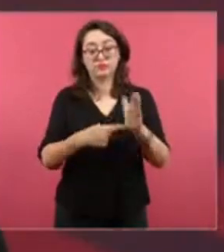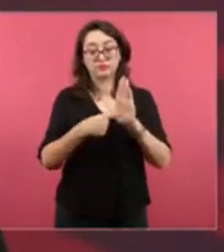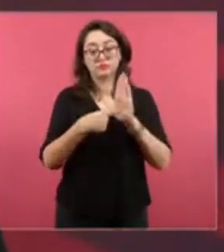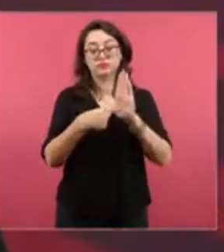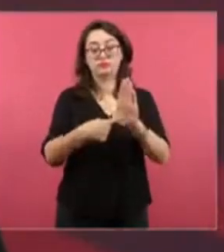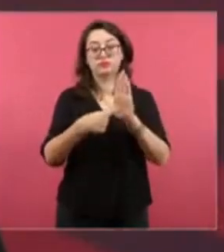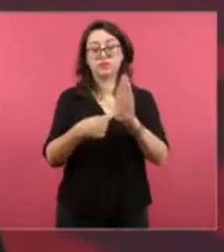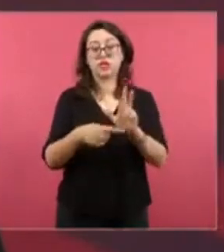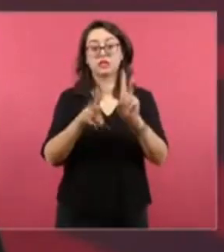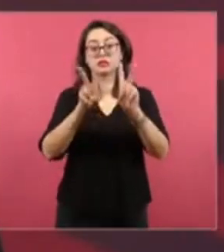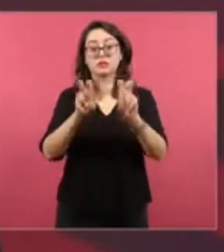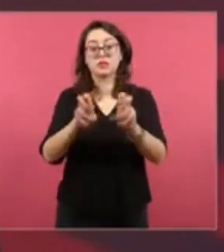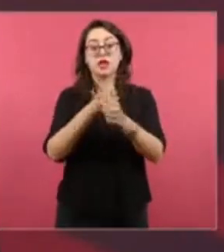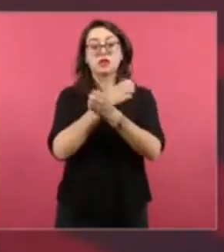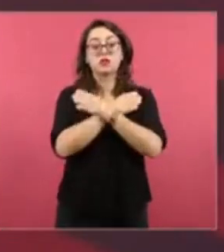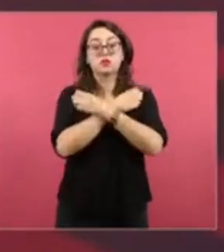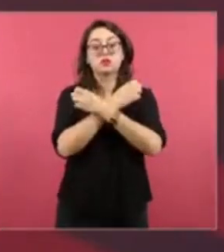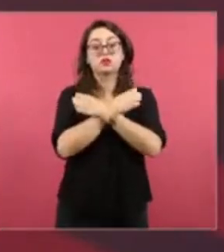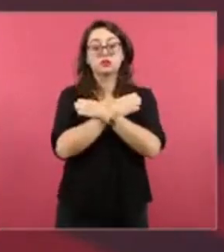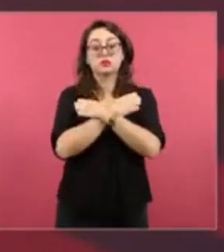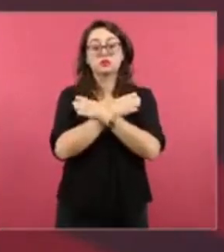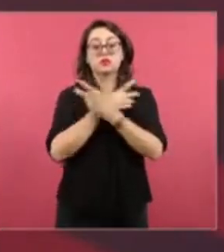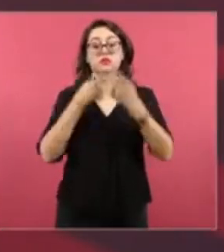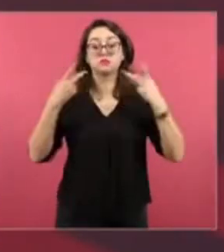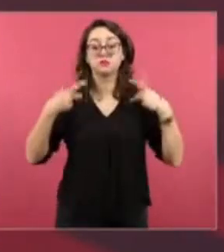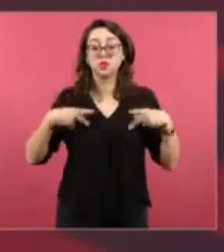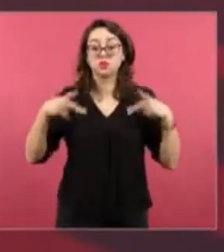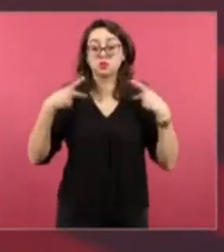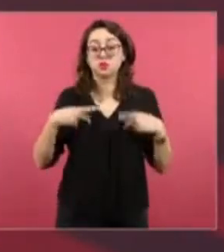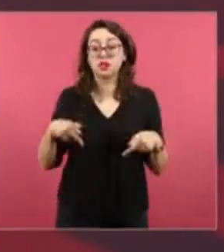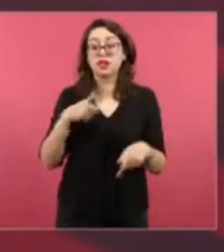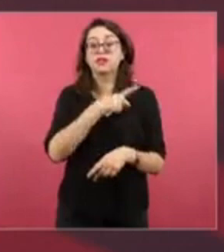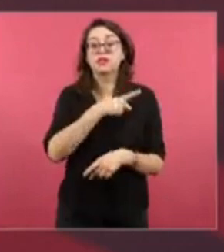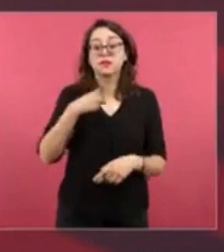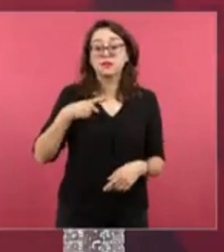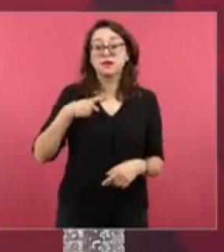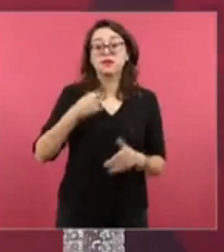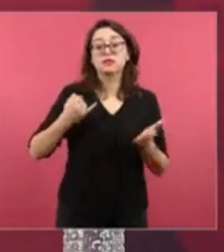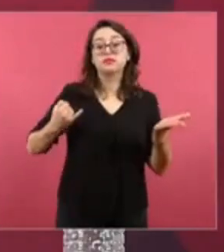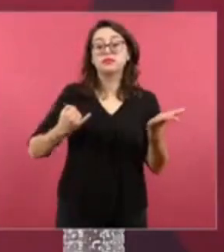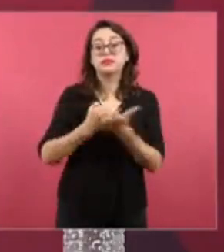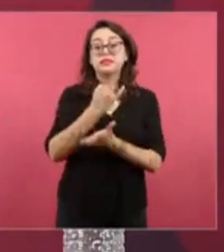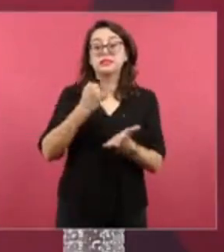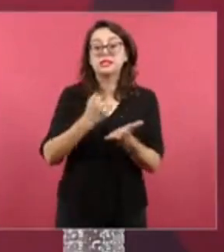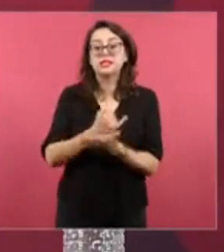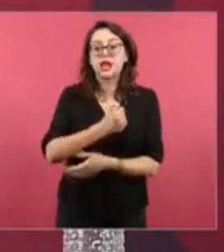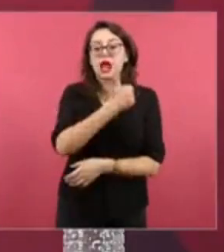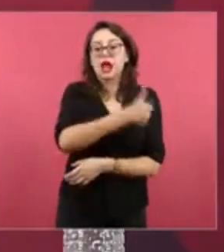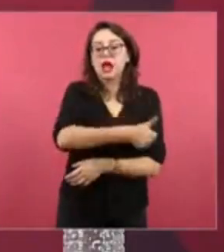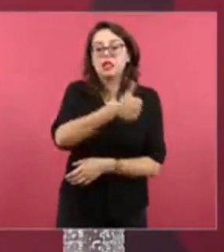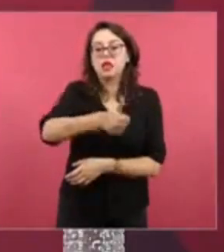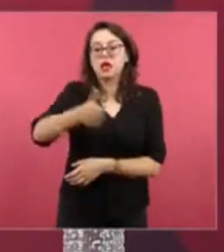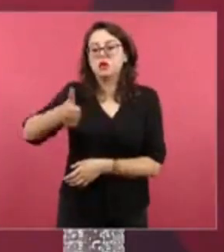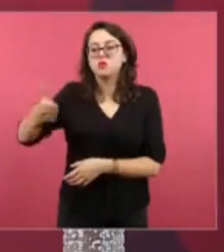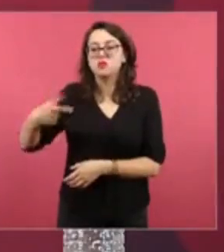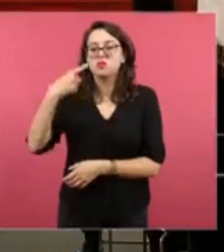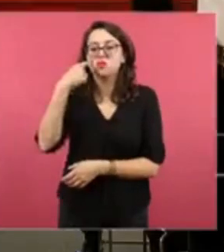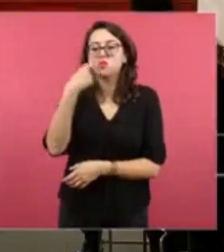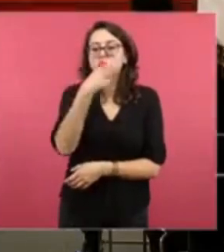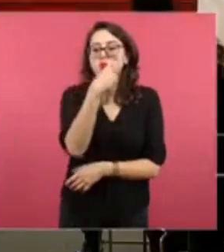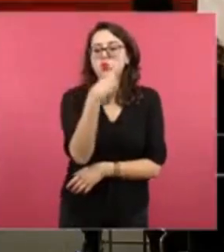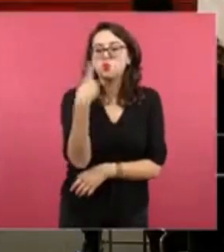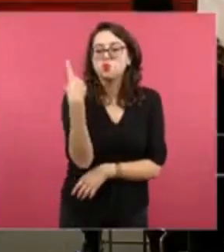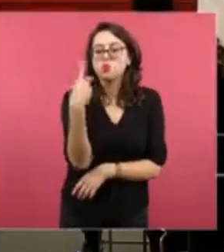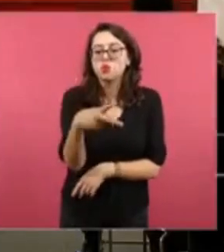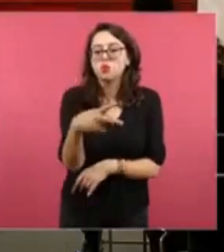toda la educación básica, es que la gente aprenda a tomar decisiones y que se haga cargo de sus propias decisiones, desde